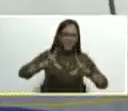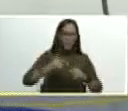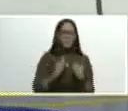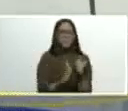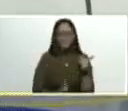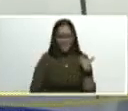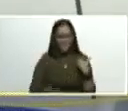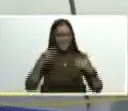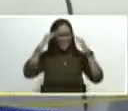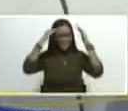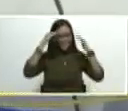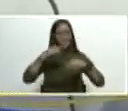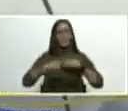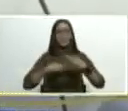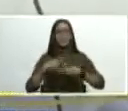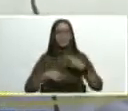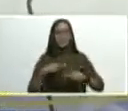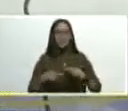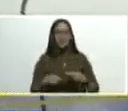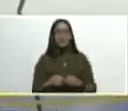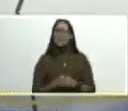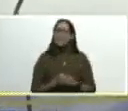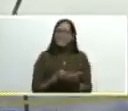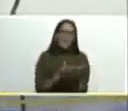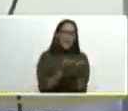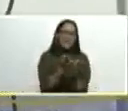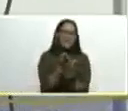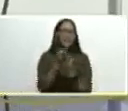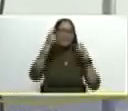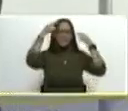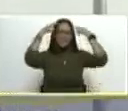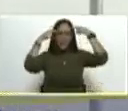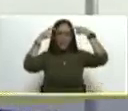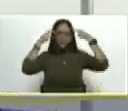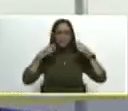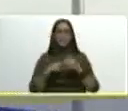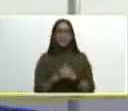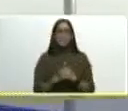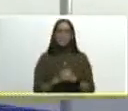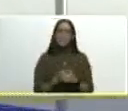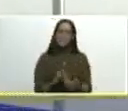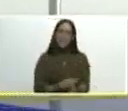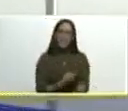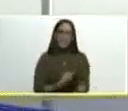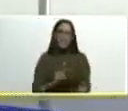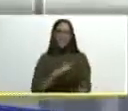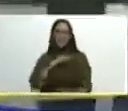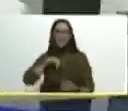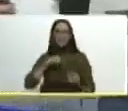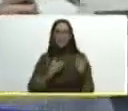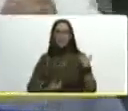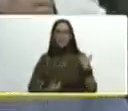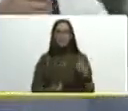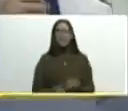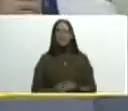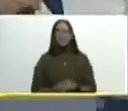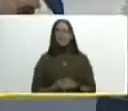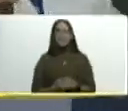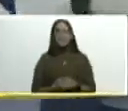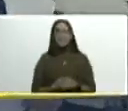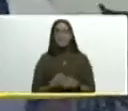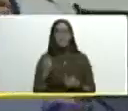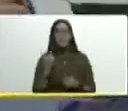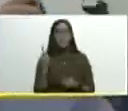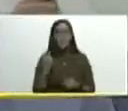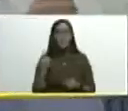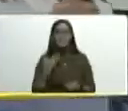saludo revolucionario y eternamente chavista, fraterno con nuestro hermano presidente. Bueno, no es